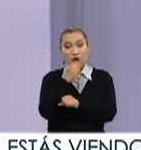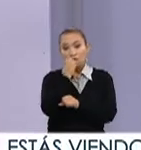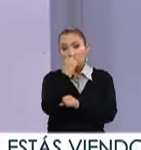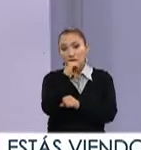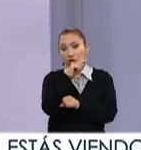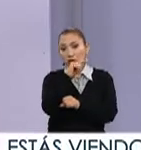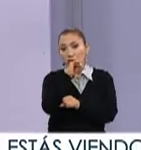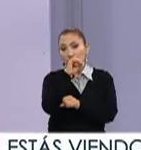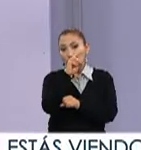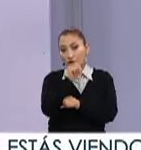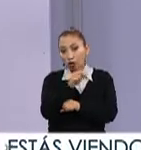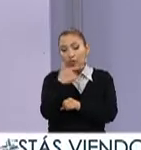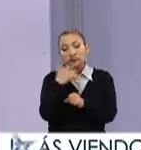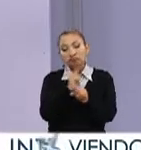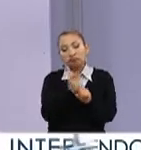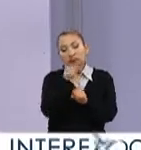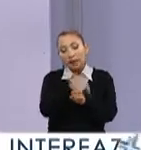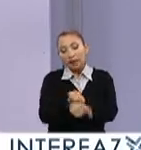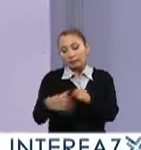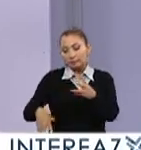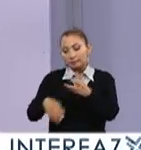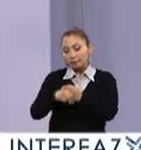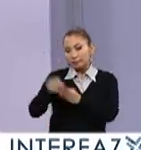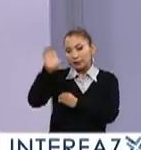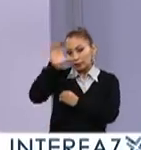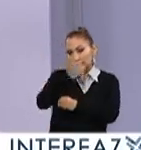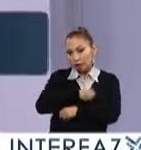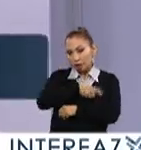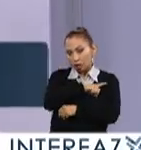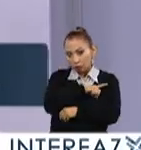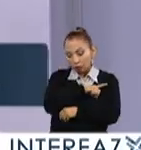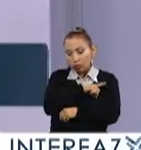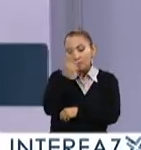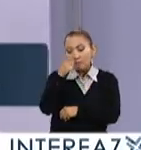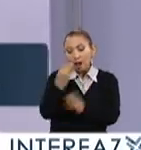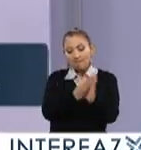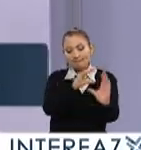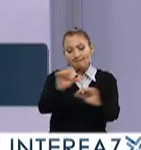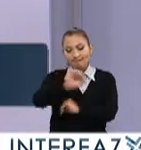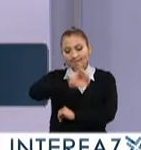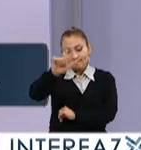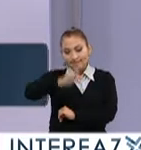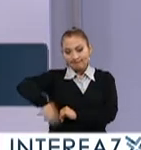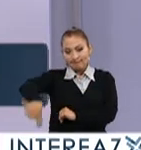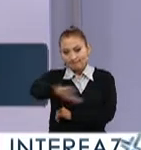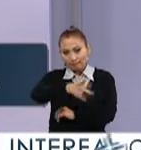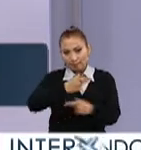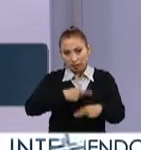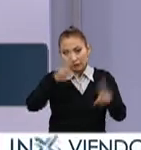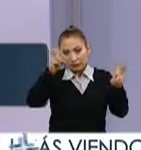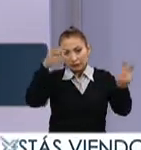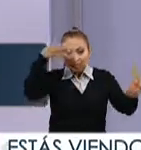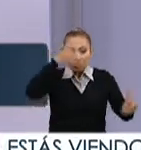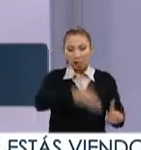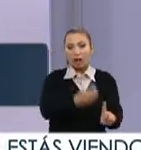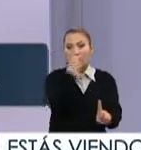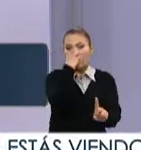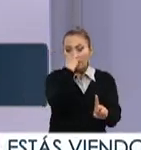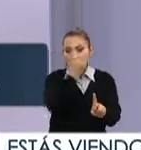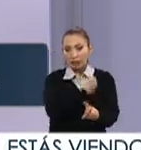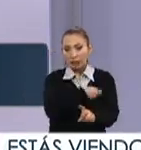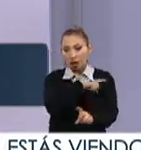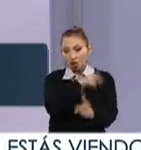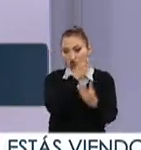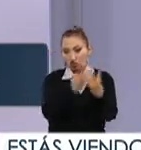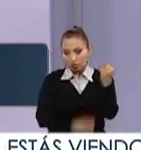nutrición es una carrera que se adhiere a las ciencias de la salud Sí, para formar profesionales en temas relacionados con alimentación y